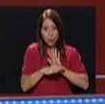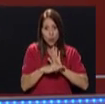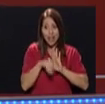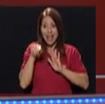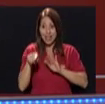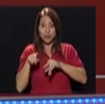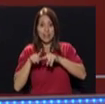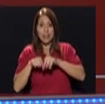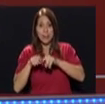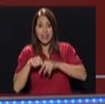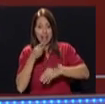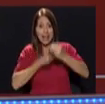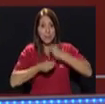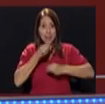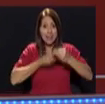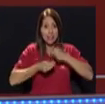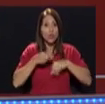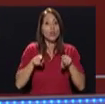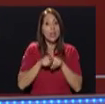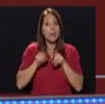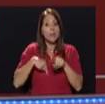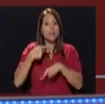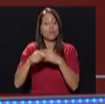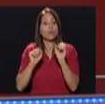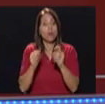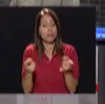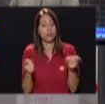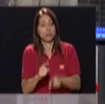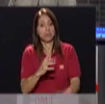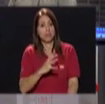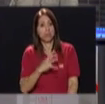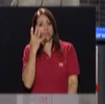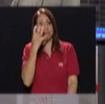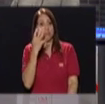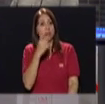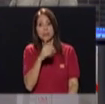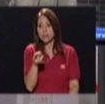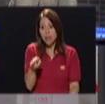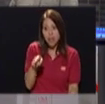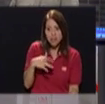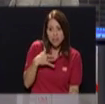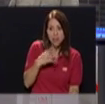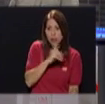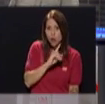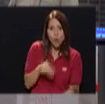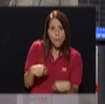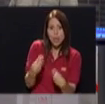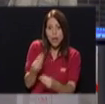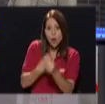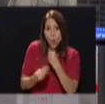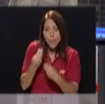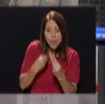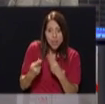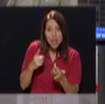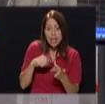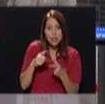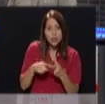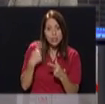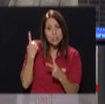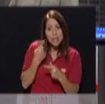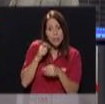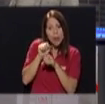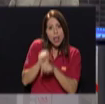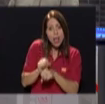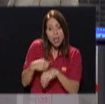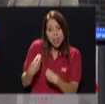por la alimentación y hasta riesgos de ser violento, agresivos cuando de pronto no me dan la comida que siempre me han dado y que me cambian